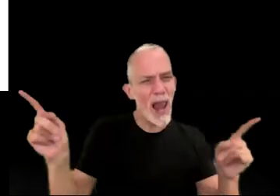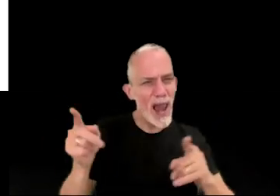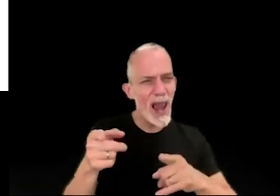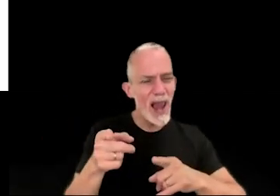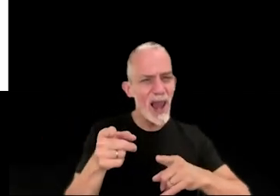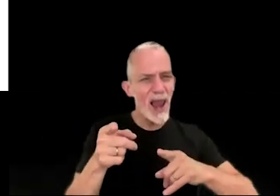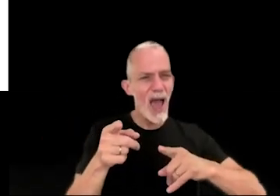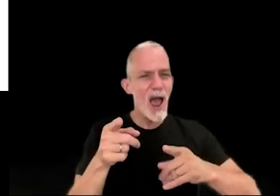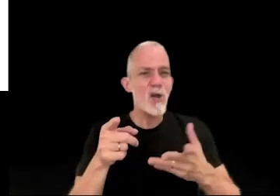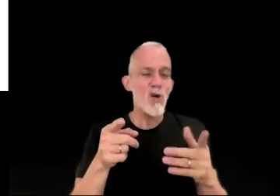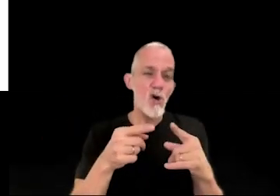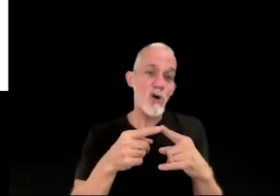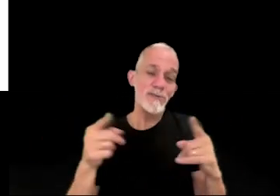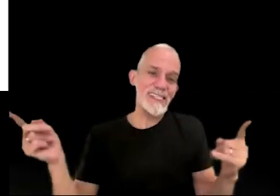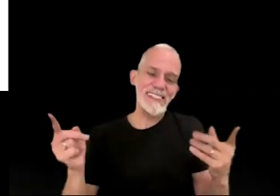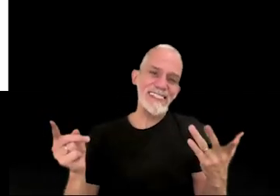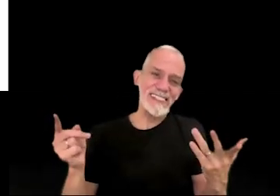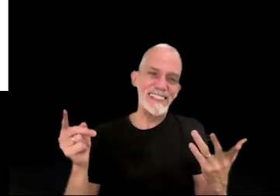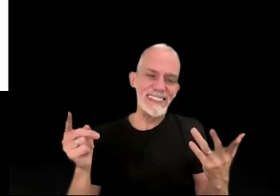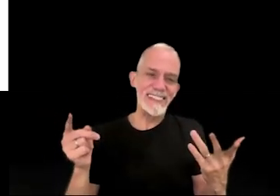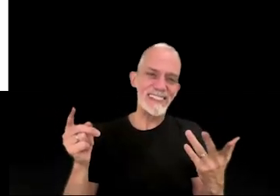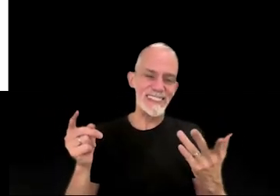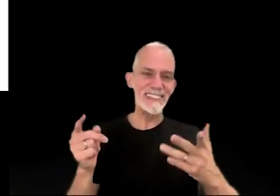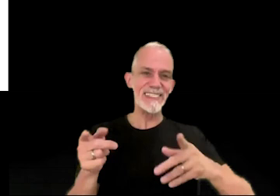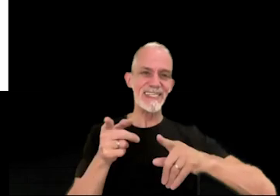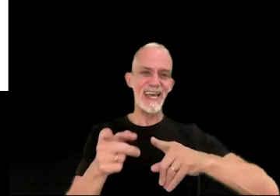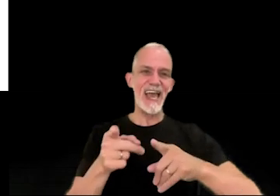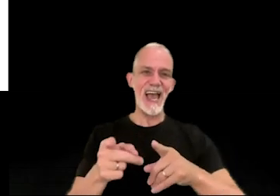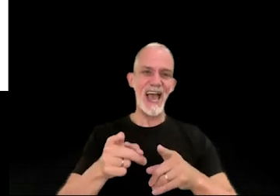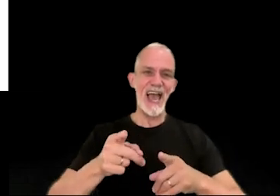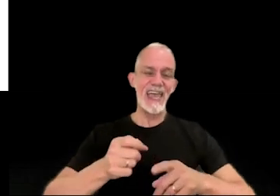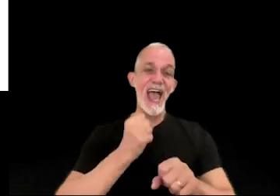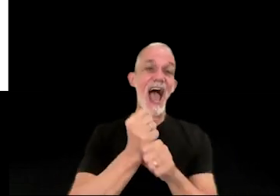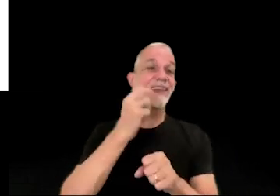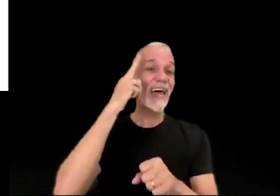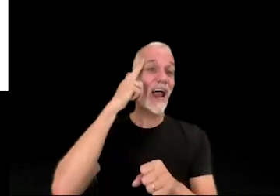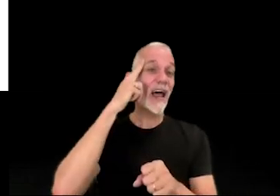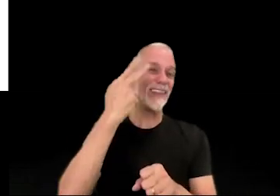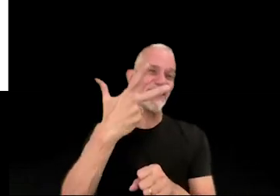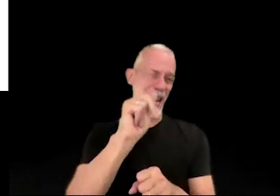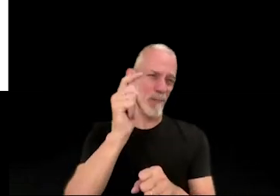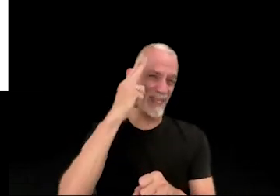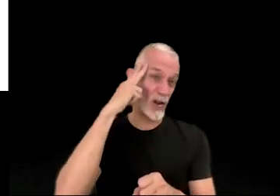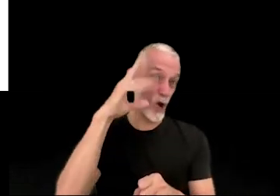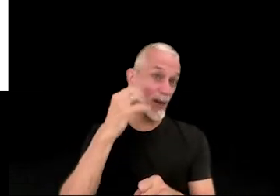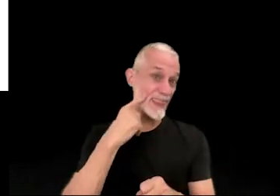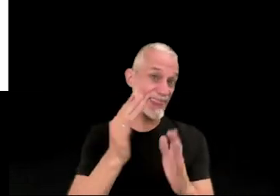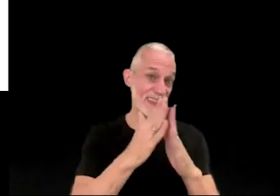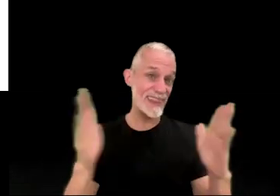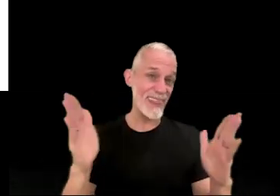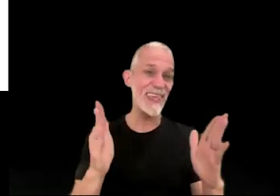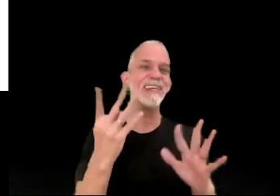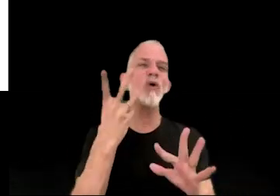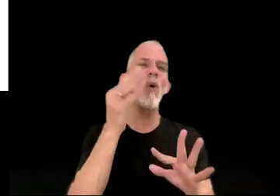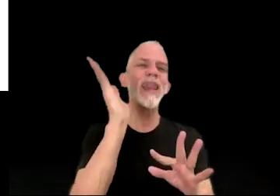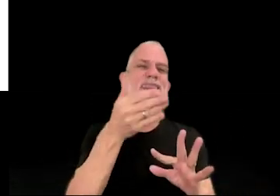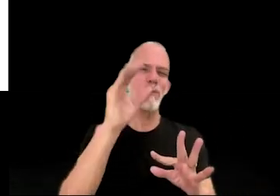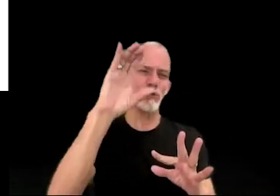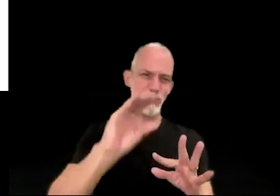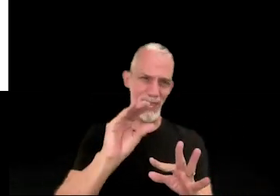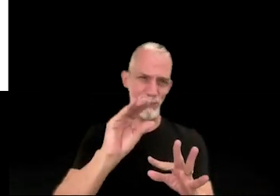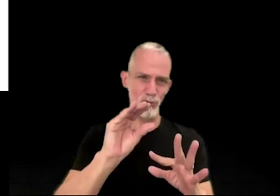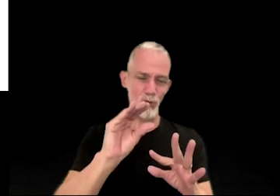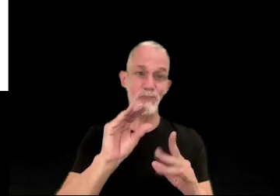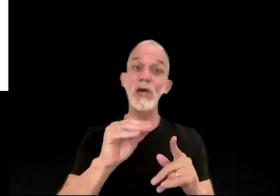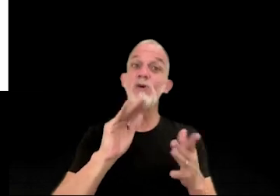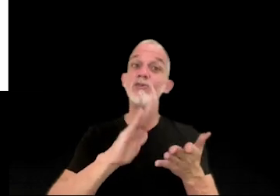los largos del último gran grupo. Hasta los 90 días tendré la condonación del 40 y si no del 20, pero solo sobre los